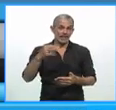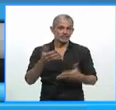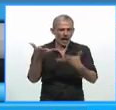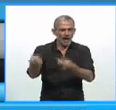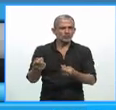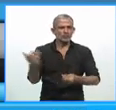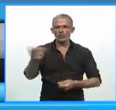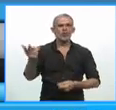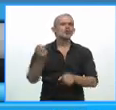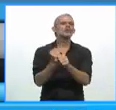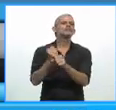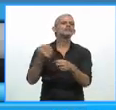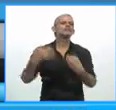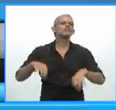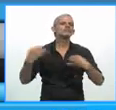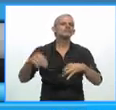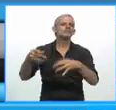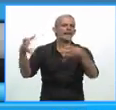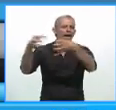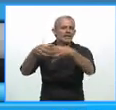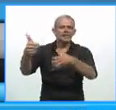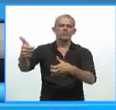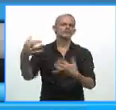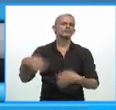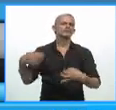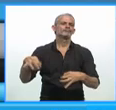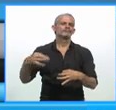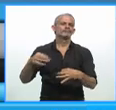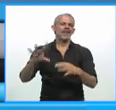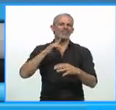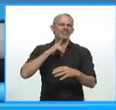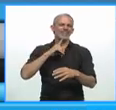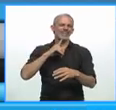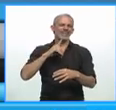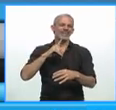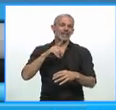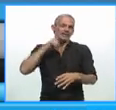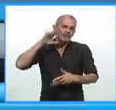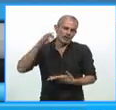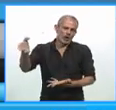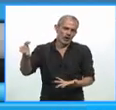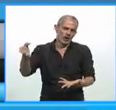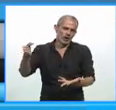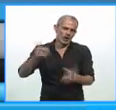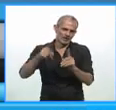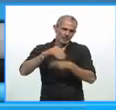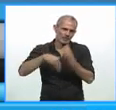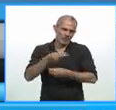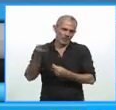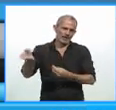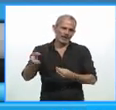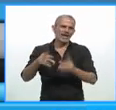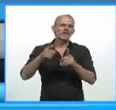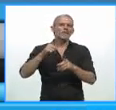No, ellos están haciendo un equipo... Muy bueno, con el entrenador Miguel Sauviet, que es su tío. Sí. Y